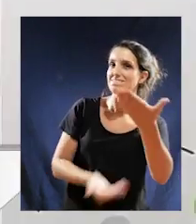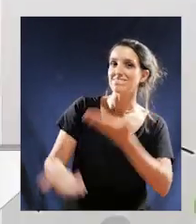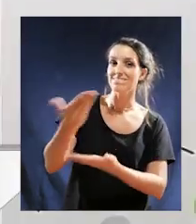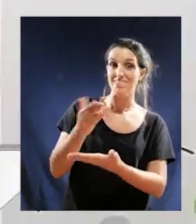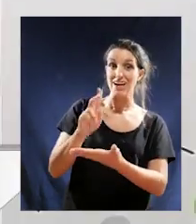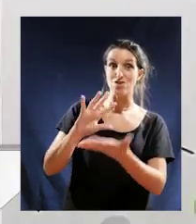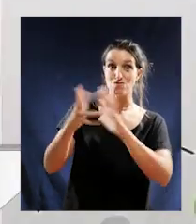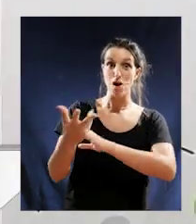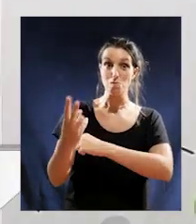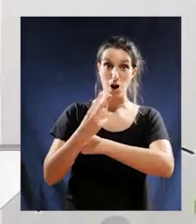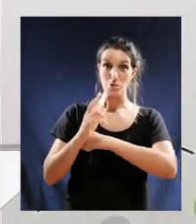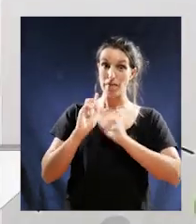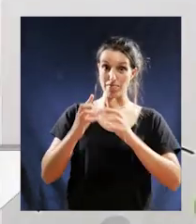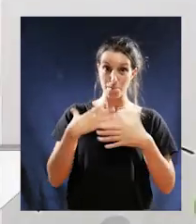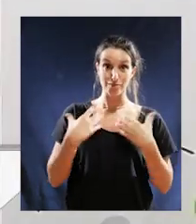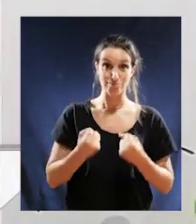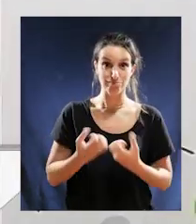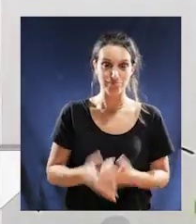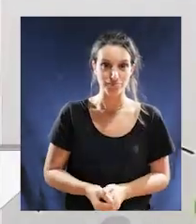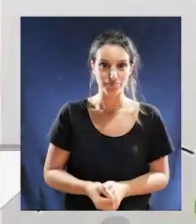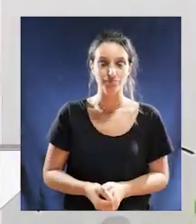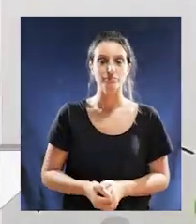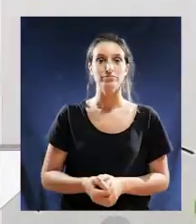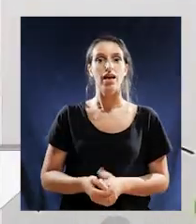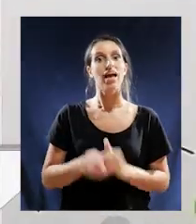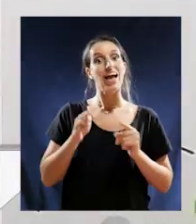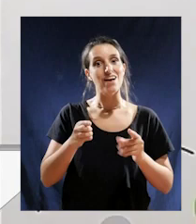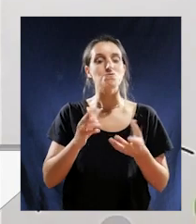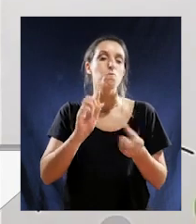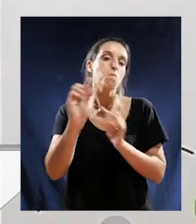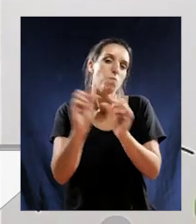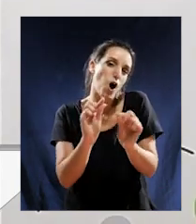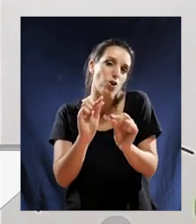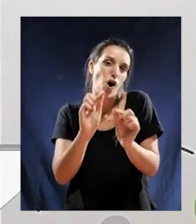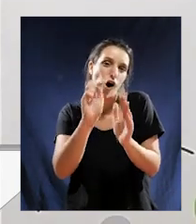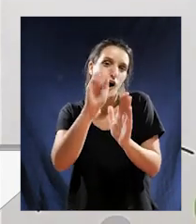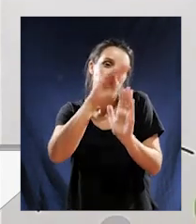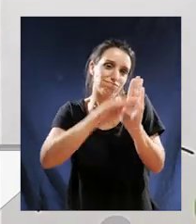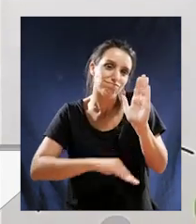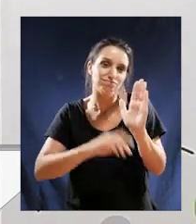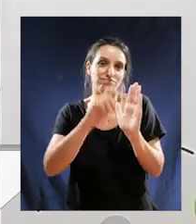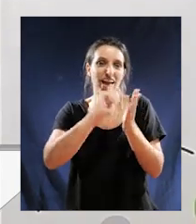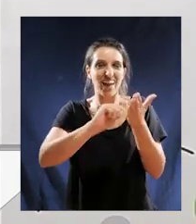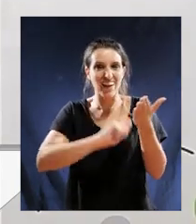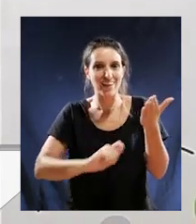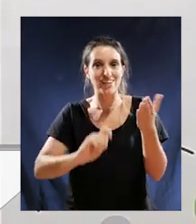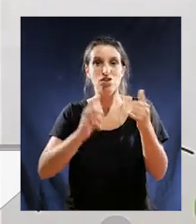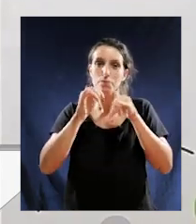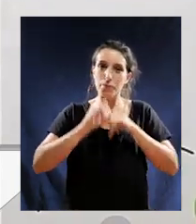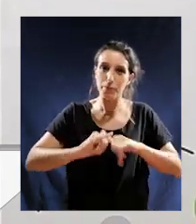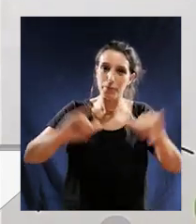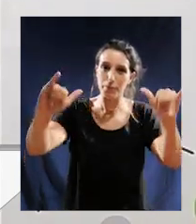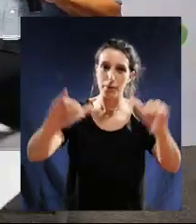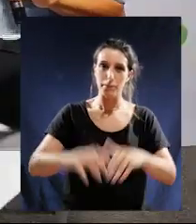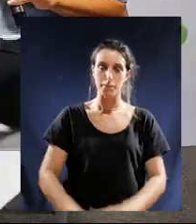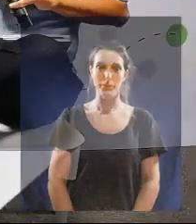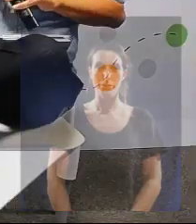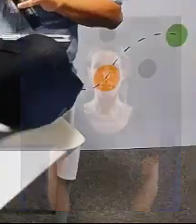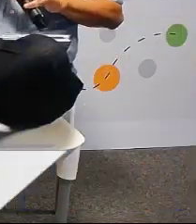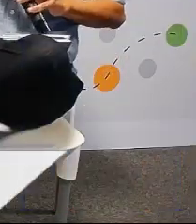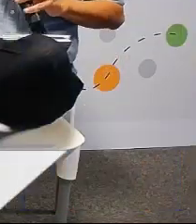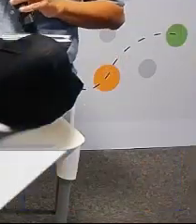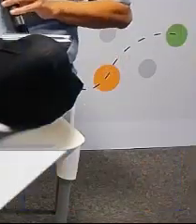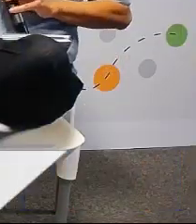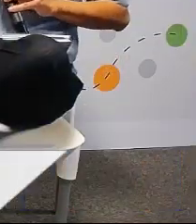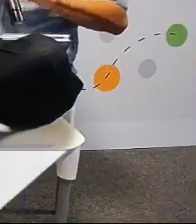encontramos la mejor forma de cuidarnos a nosotros bueno es un poco por ahí lo que hemos escrito y lo que